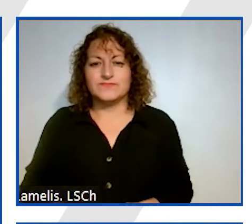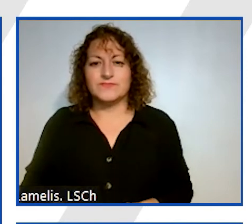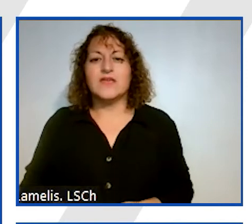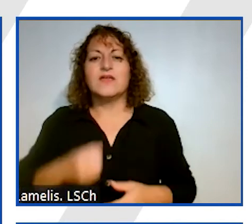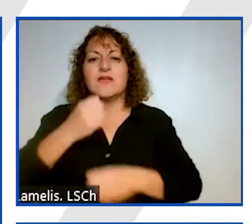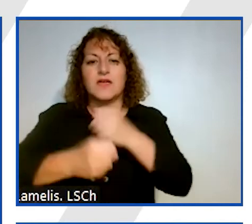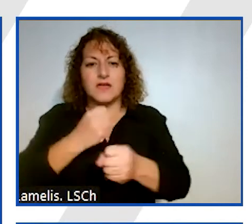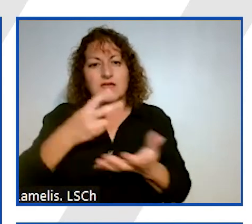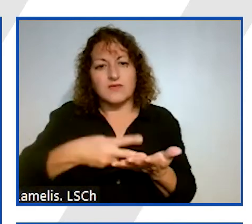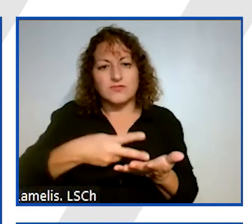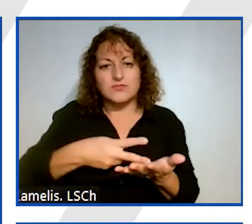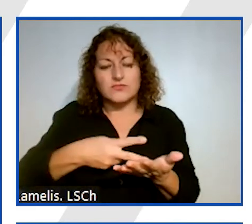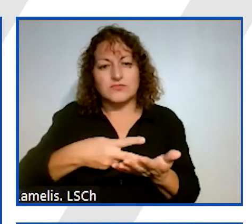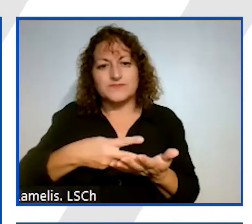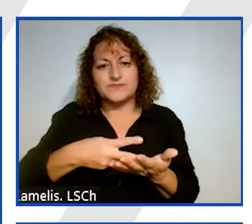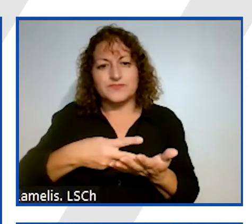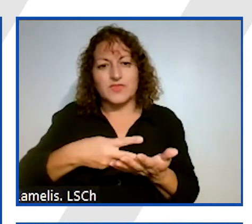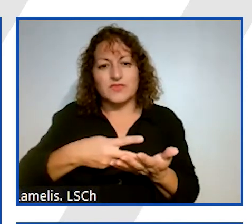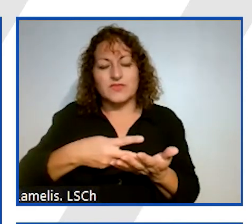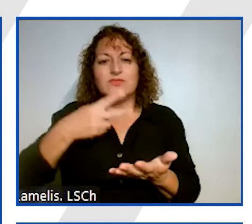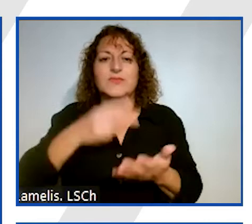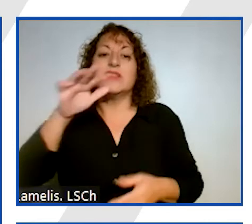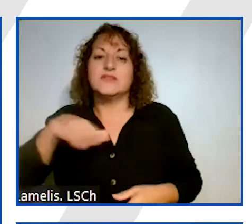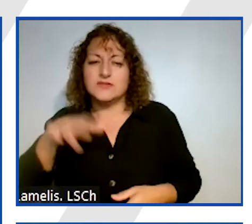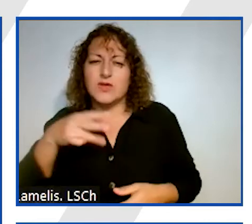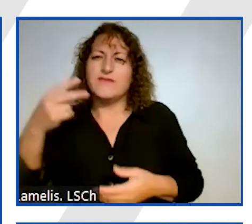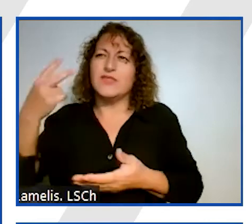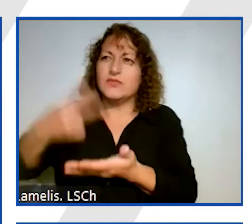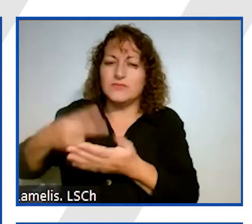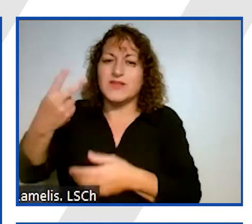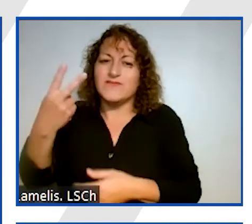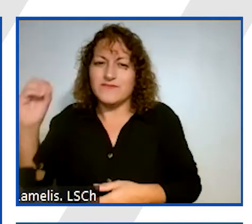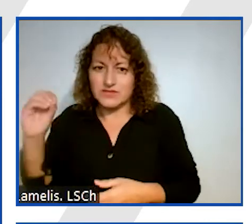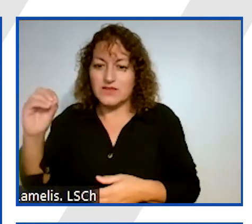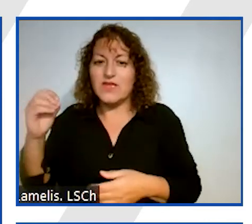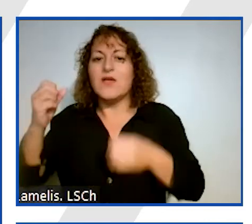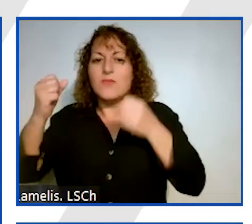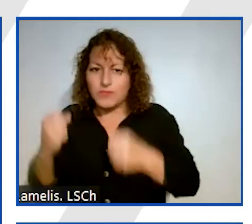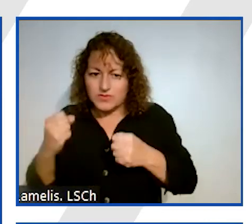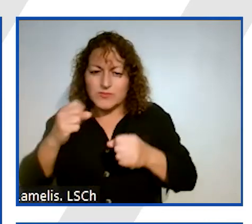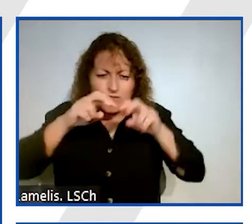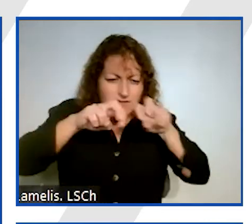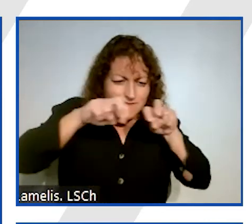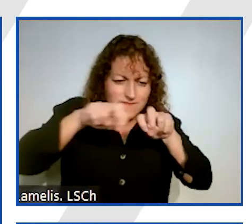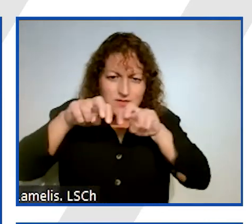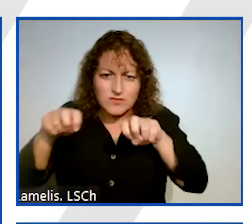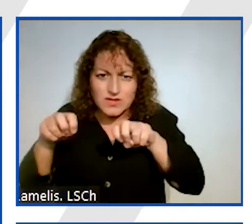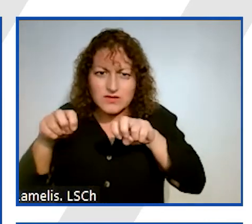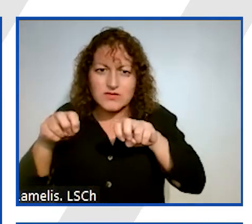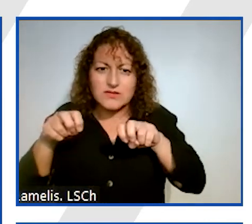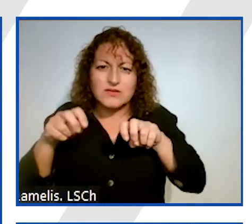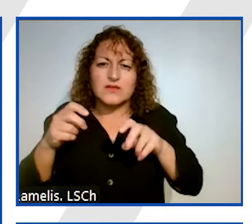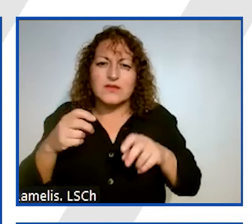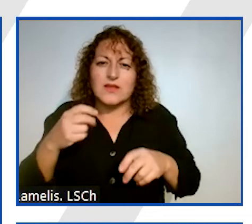el 2019 y el 2020 logramos evaluar aproximadamente 900 especies de todas las 1200. No